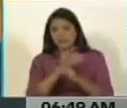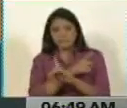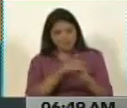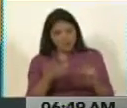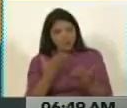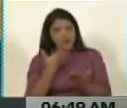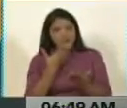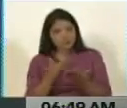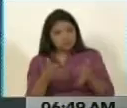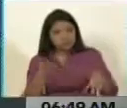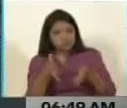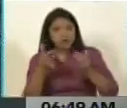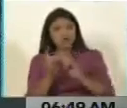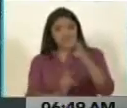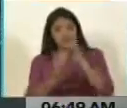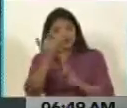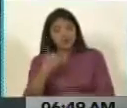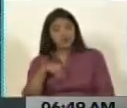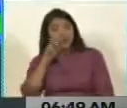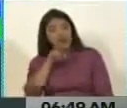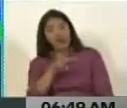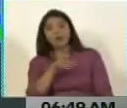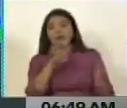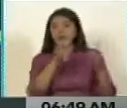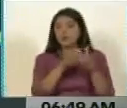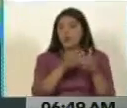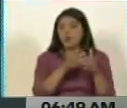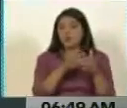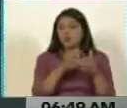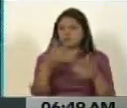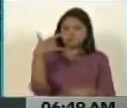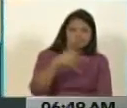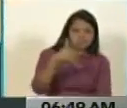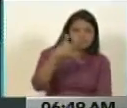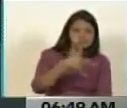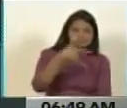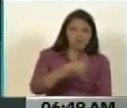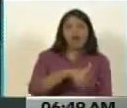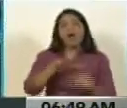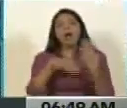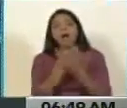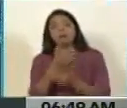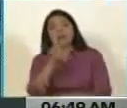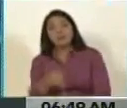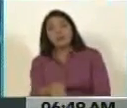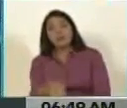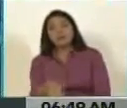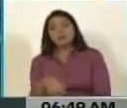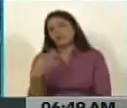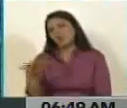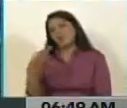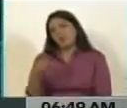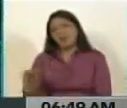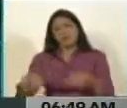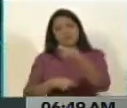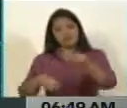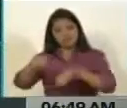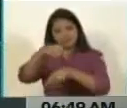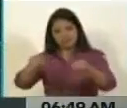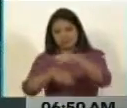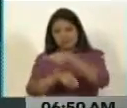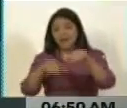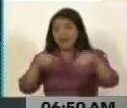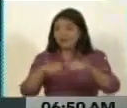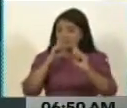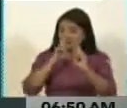Y ese es el gran aporte de la FinVen, que tú vas a ver desde grupos de punk rock hasta grupos tradicionales. Este año se le rinde un tributo a Cuba. Están representados